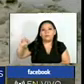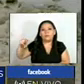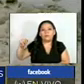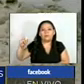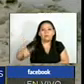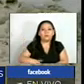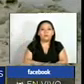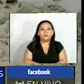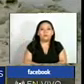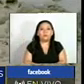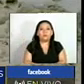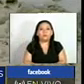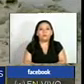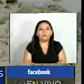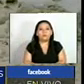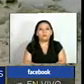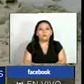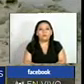América.